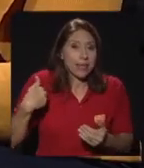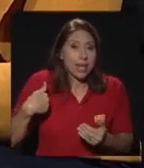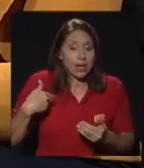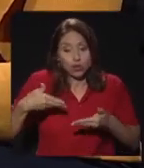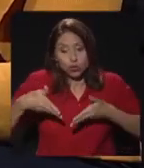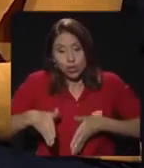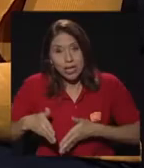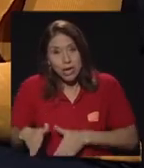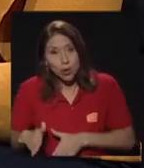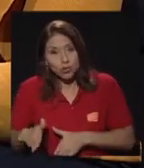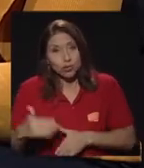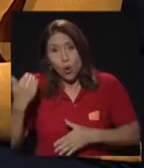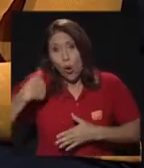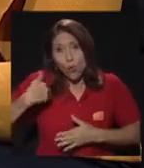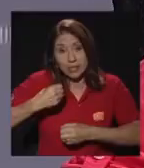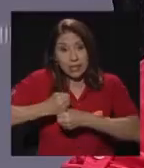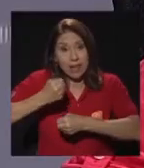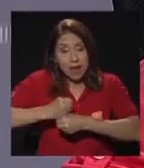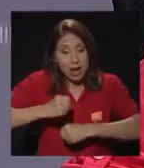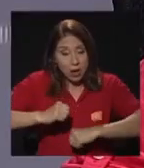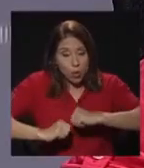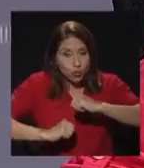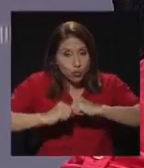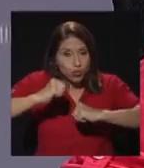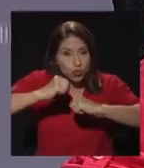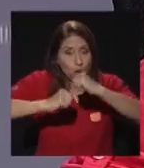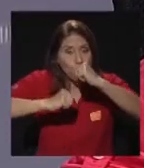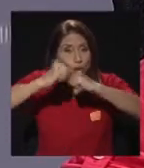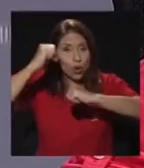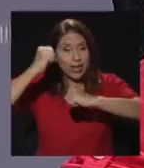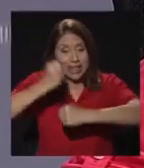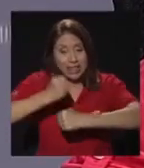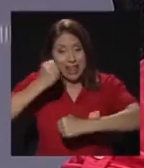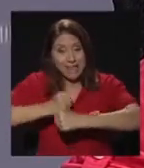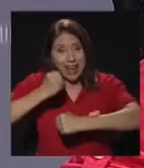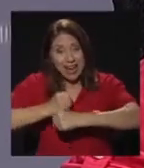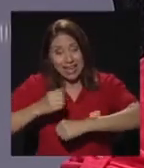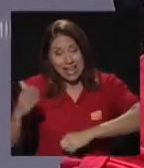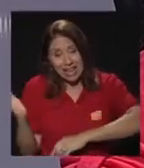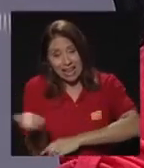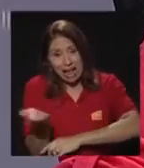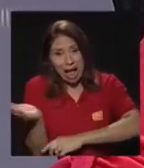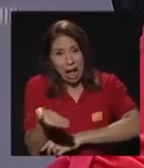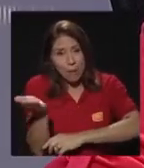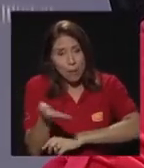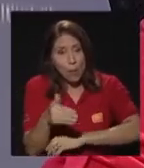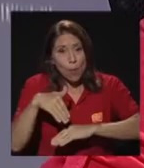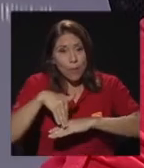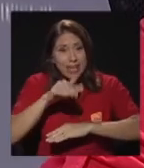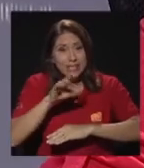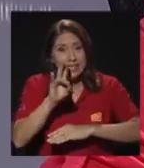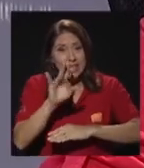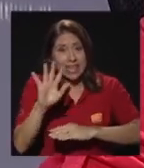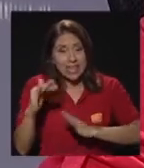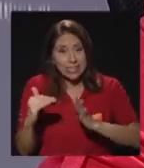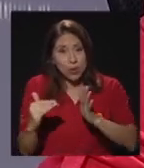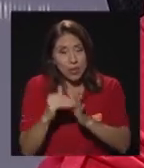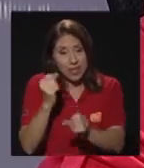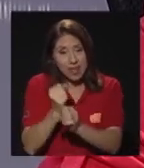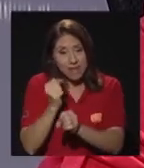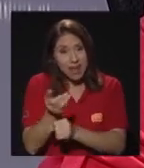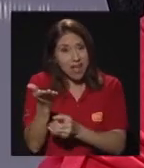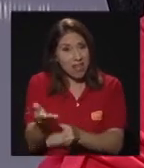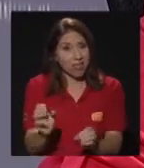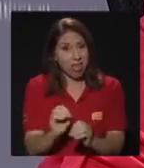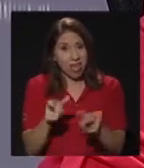que trabajan en el campo, más de 75 mil trabajadores trabajan en el campo sin seguro social. En el